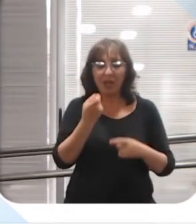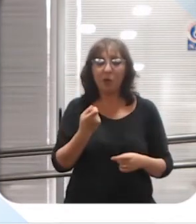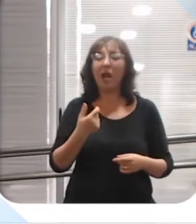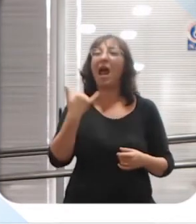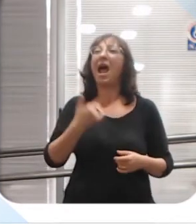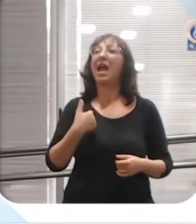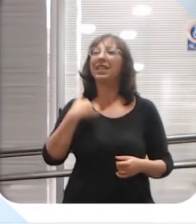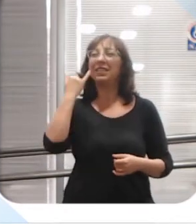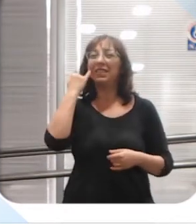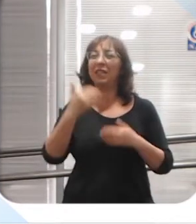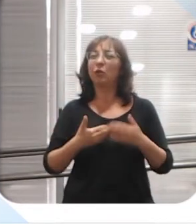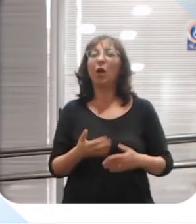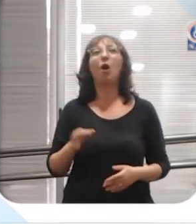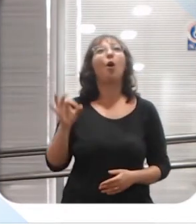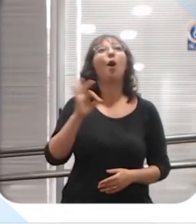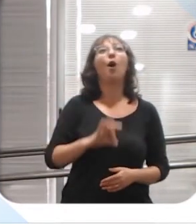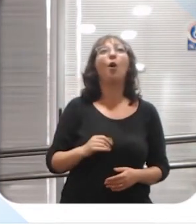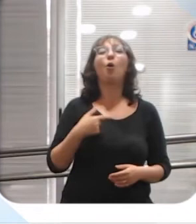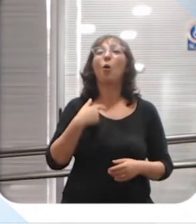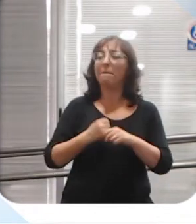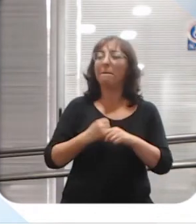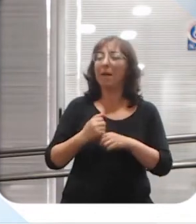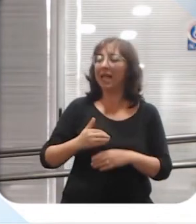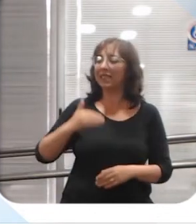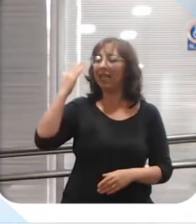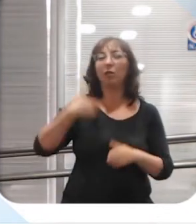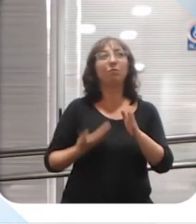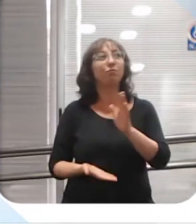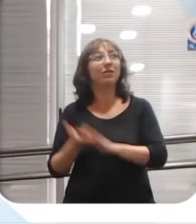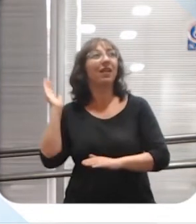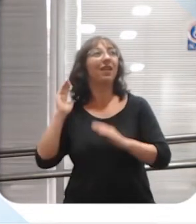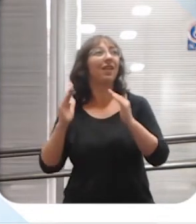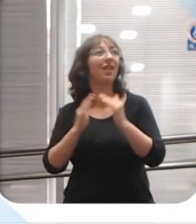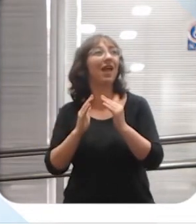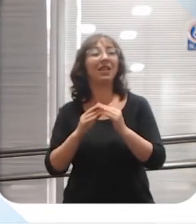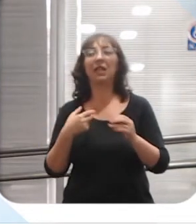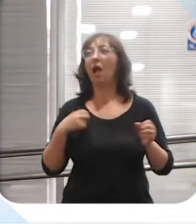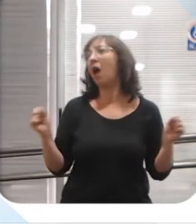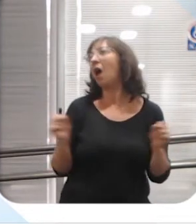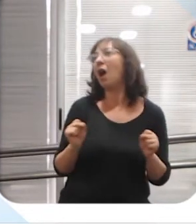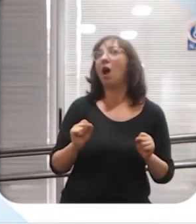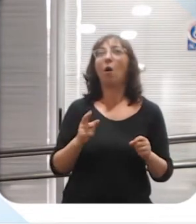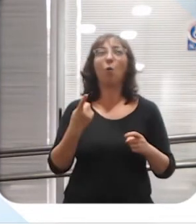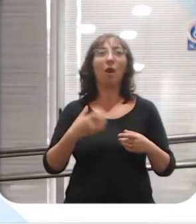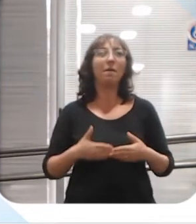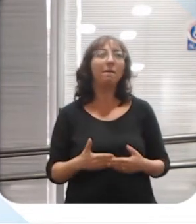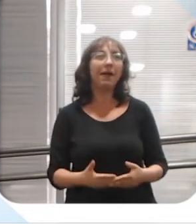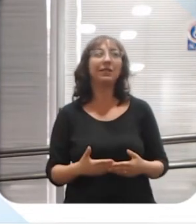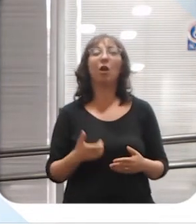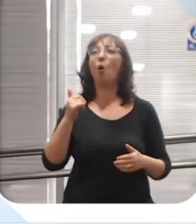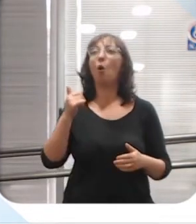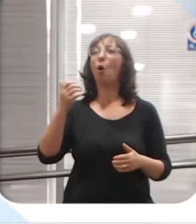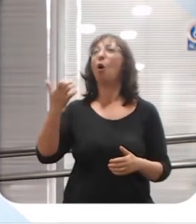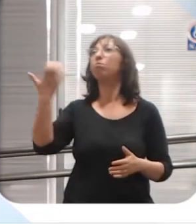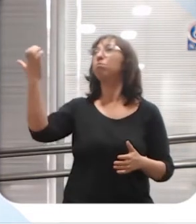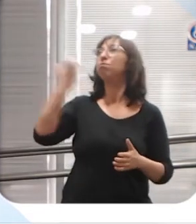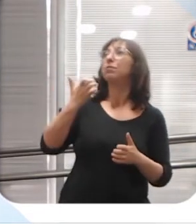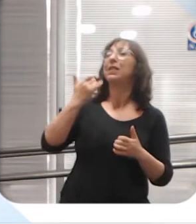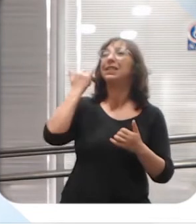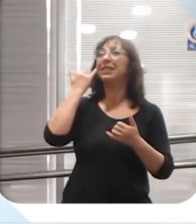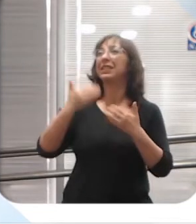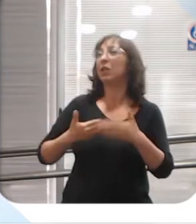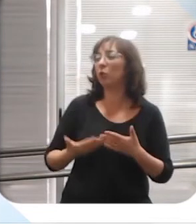una sexualidad, o cuando tiene más años y sale de la cama y tienen el temor de un embarazo o de una agresión sexual. La sexualidad